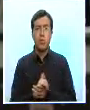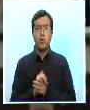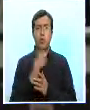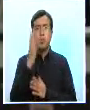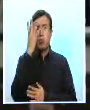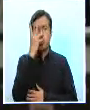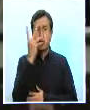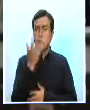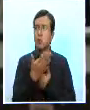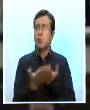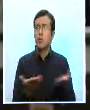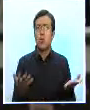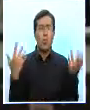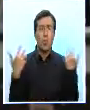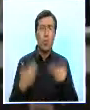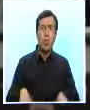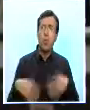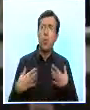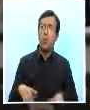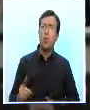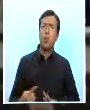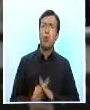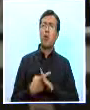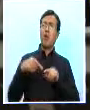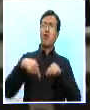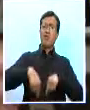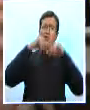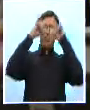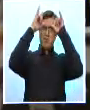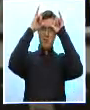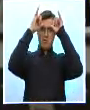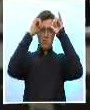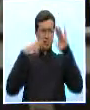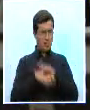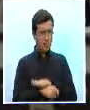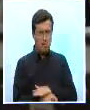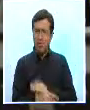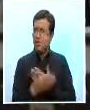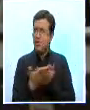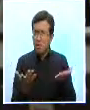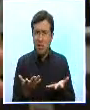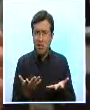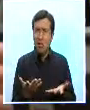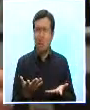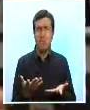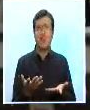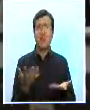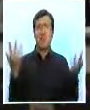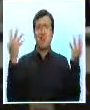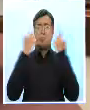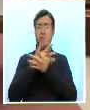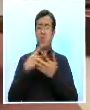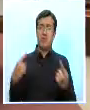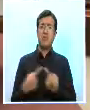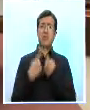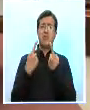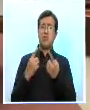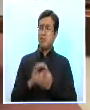ese es un gran sorpresa que todavía aquí hay corridas de toros porque ese no va juntos hay como una contradicción